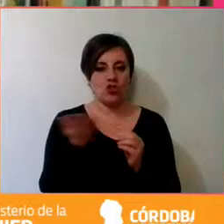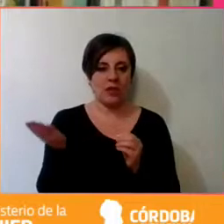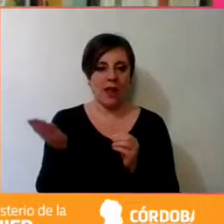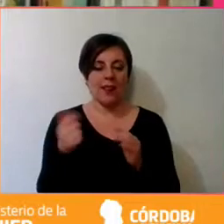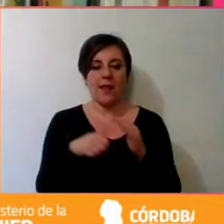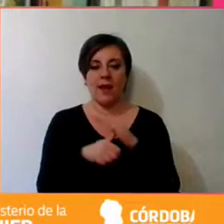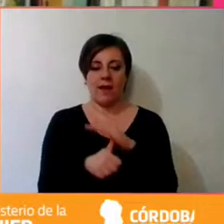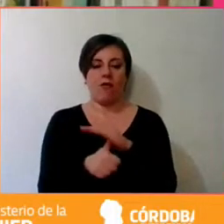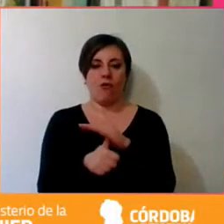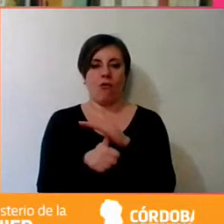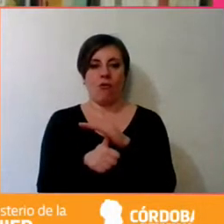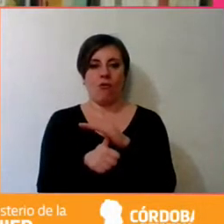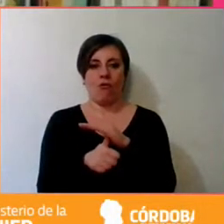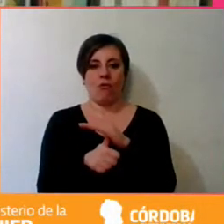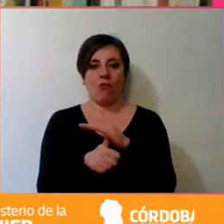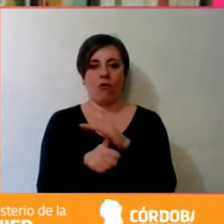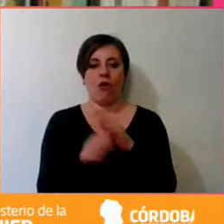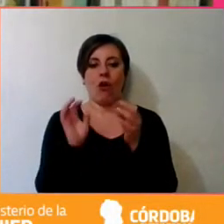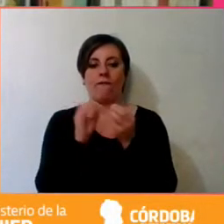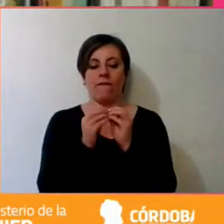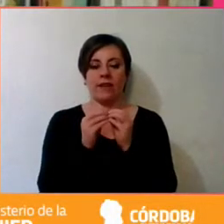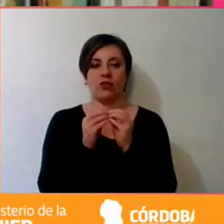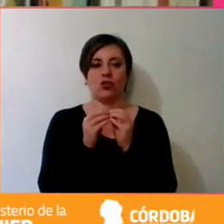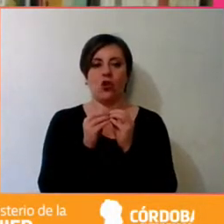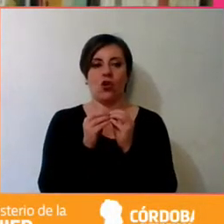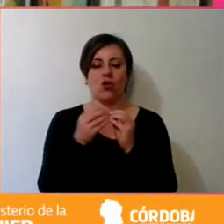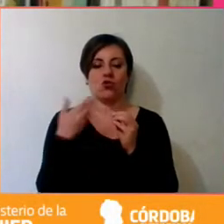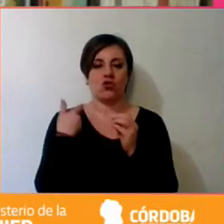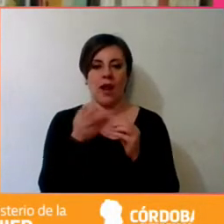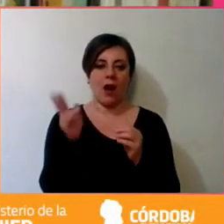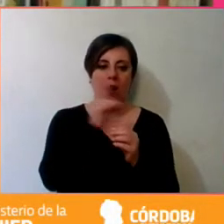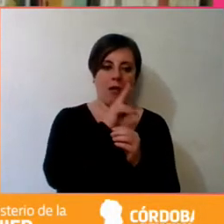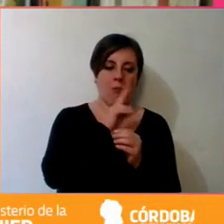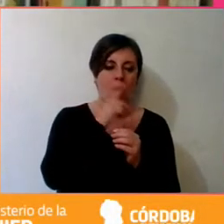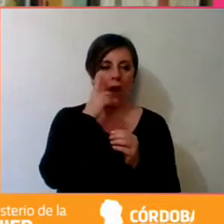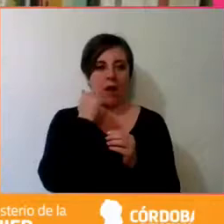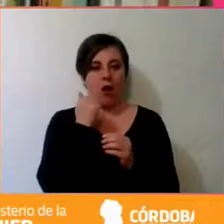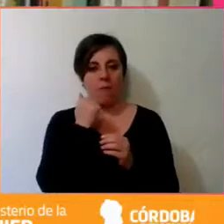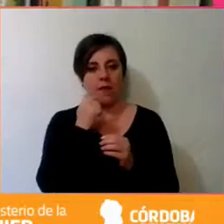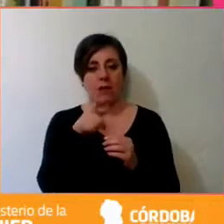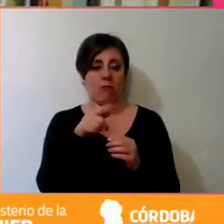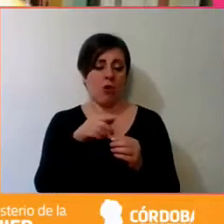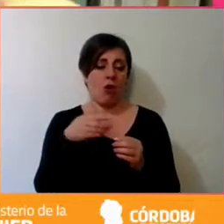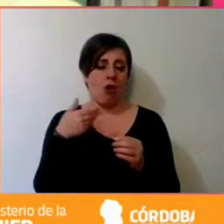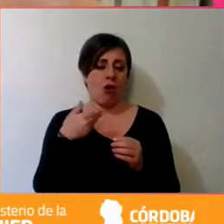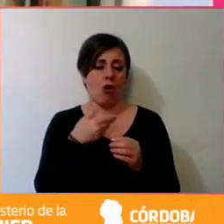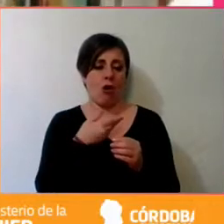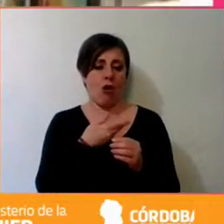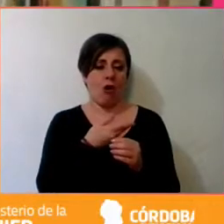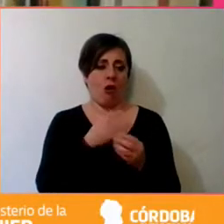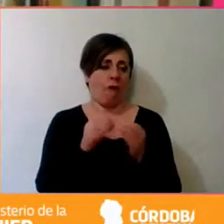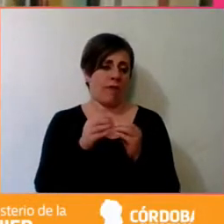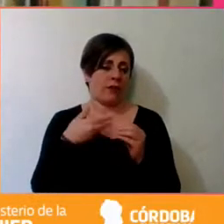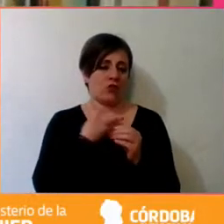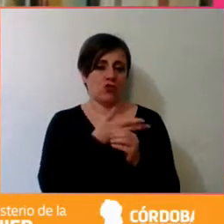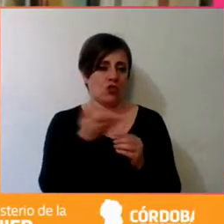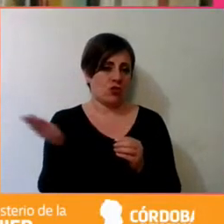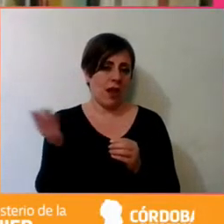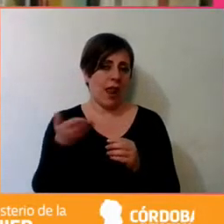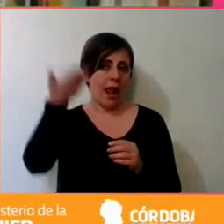género, el conflicto social entre hombres y mujeres, como un conflicto social como en